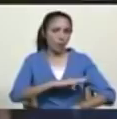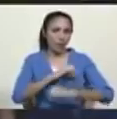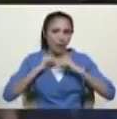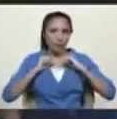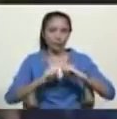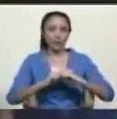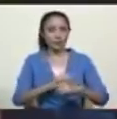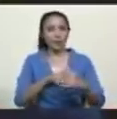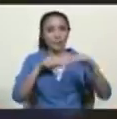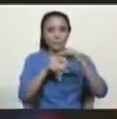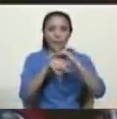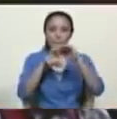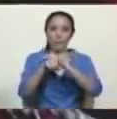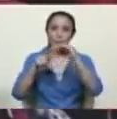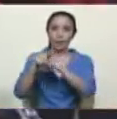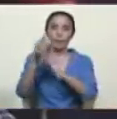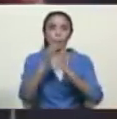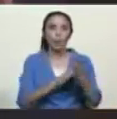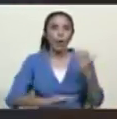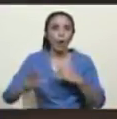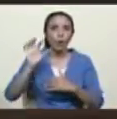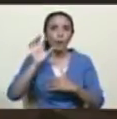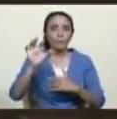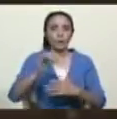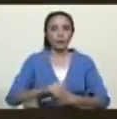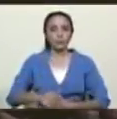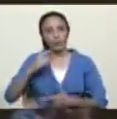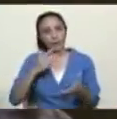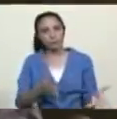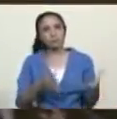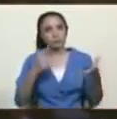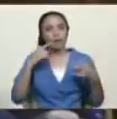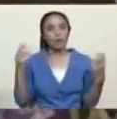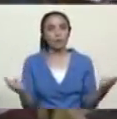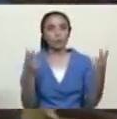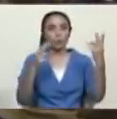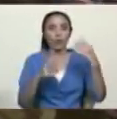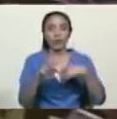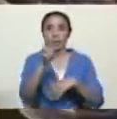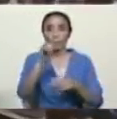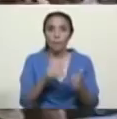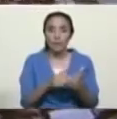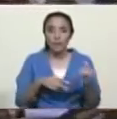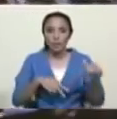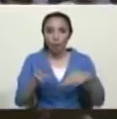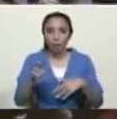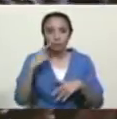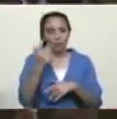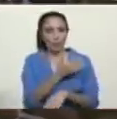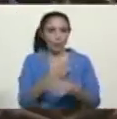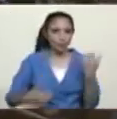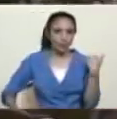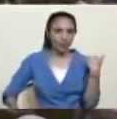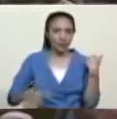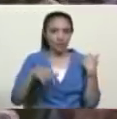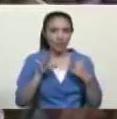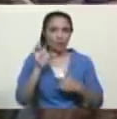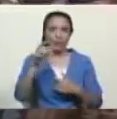seguir recorriendo a Venezuela para alcanzar el triunfo que en el 2012 le permitió ser presidente de la